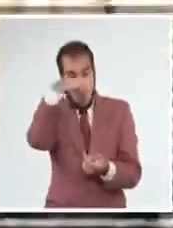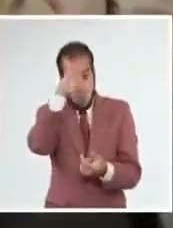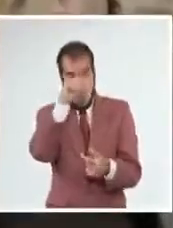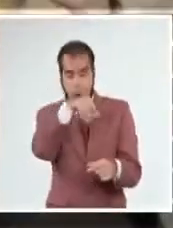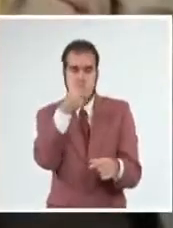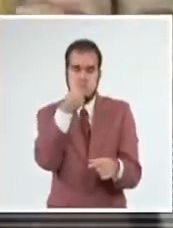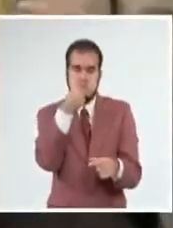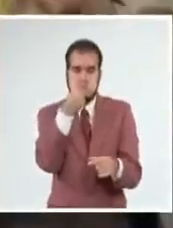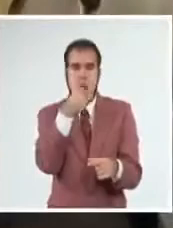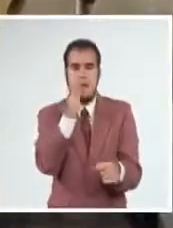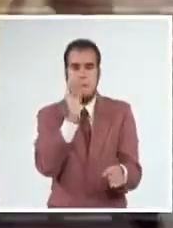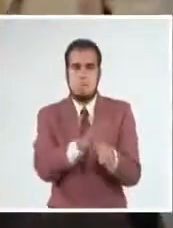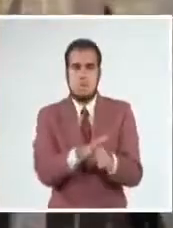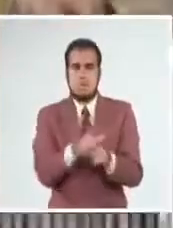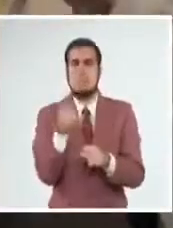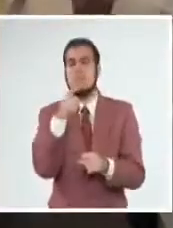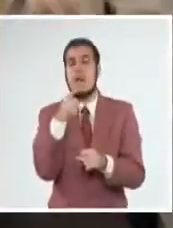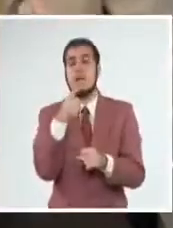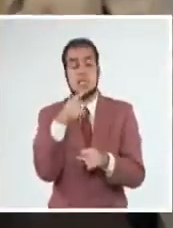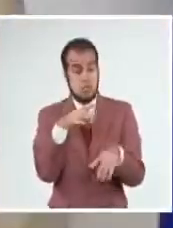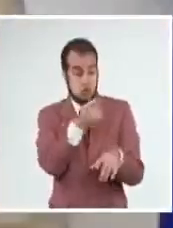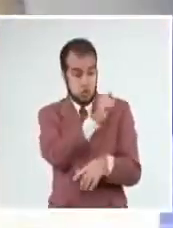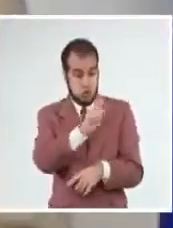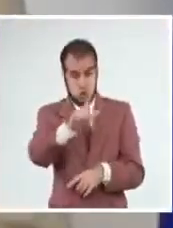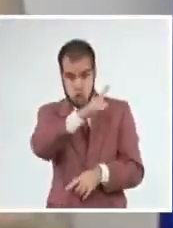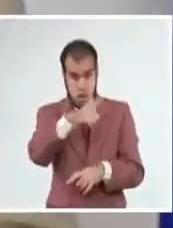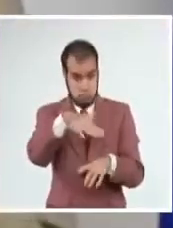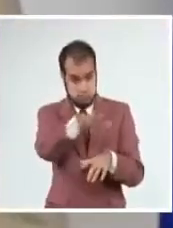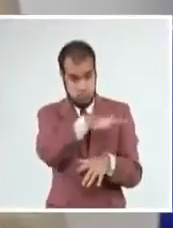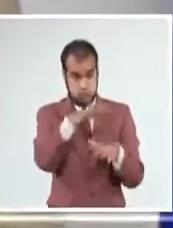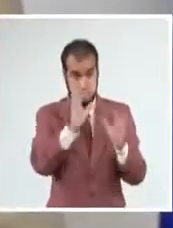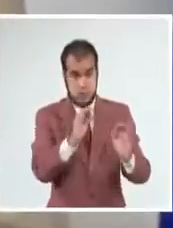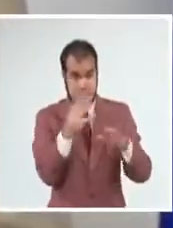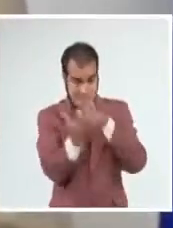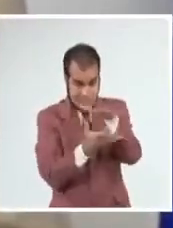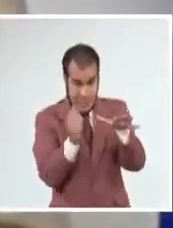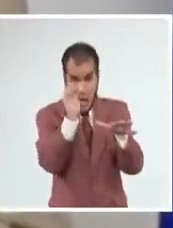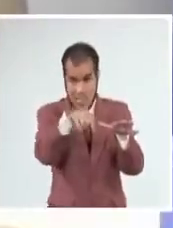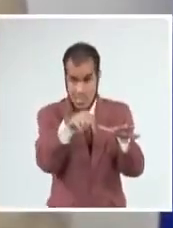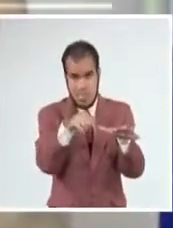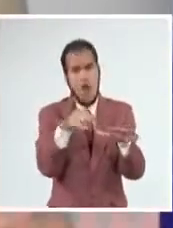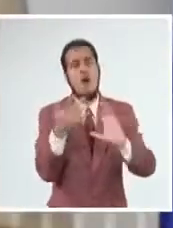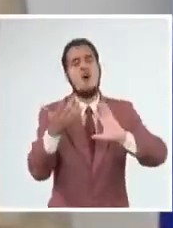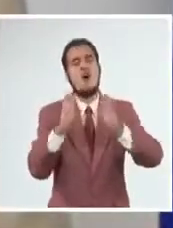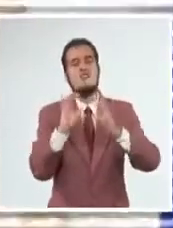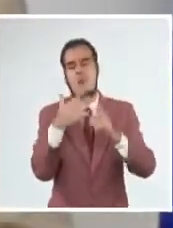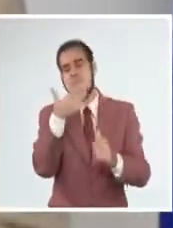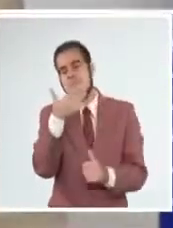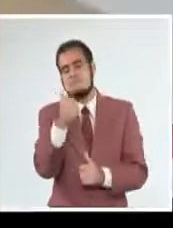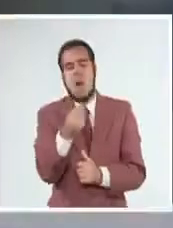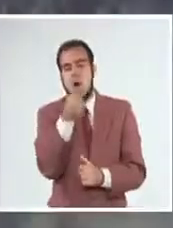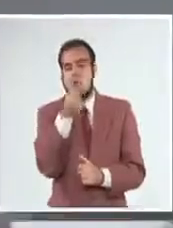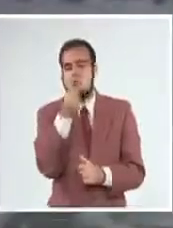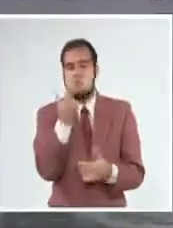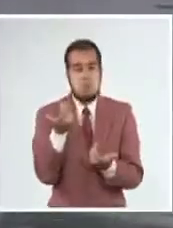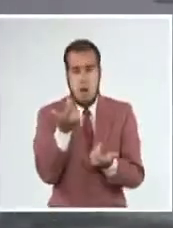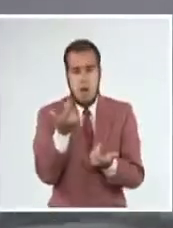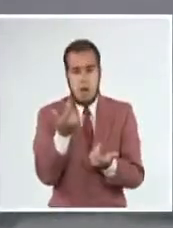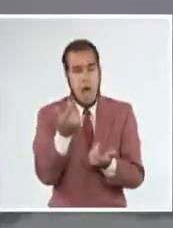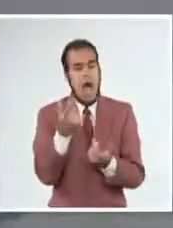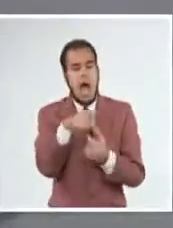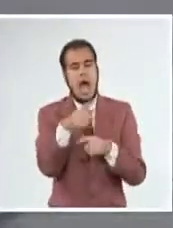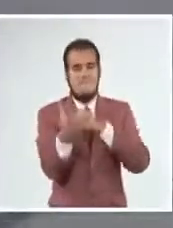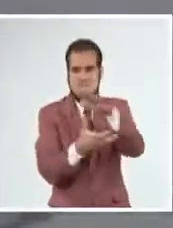El movimiento social, la acción de las comunidades, es una forma superior de canalizar las energías de una nación.